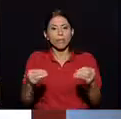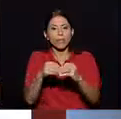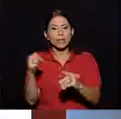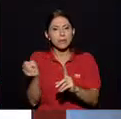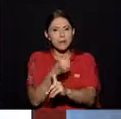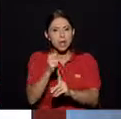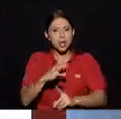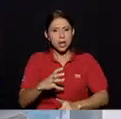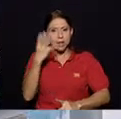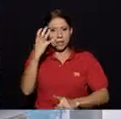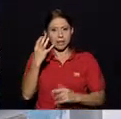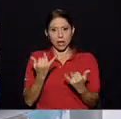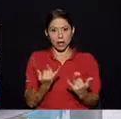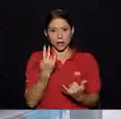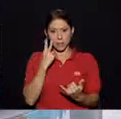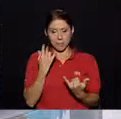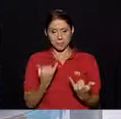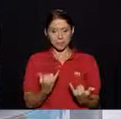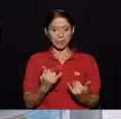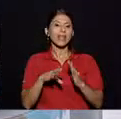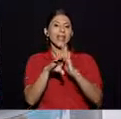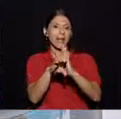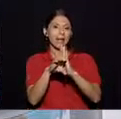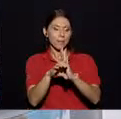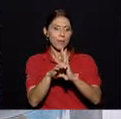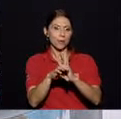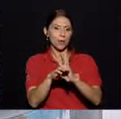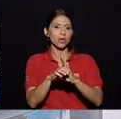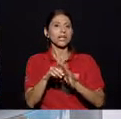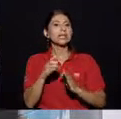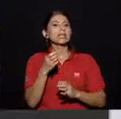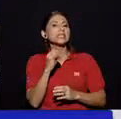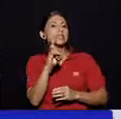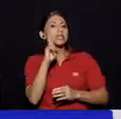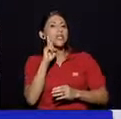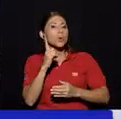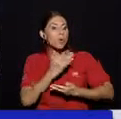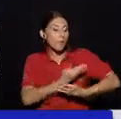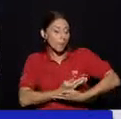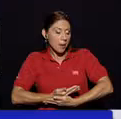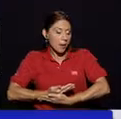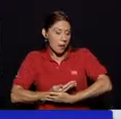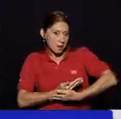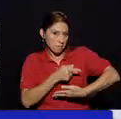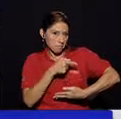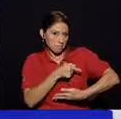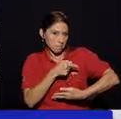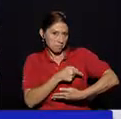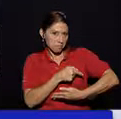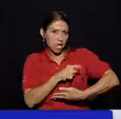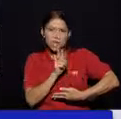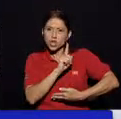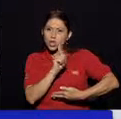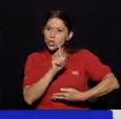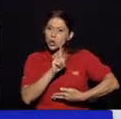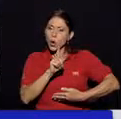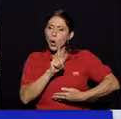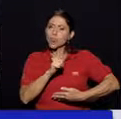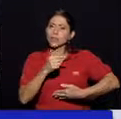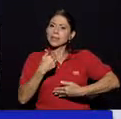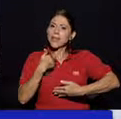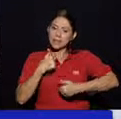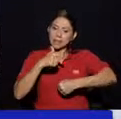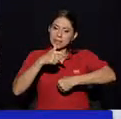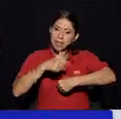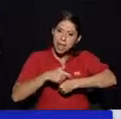momento. Y doy un ejemplo. Si un bebé o una bebé no está recibiendo la atención que requiere, el cuidado